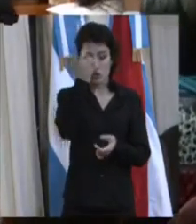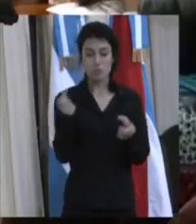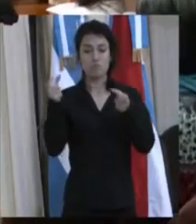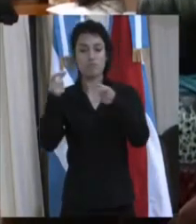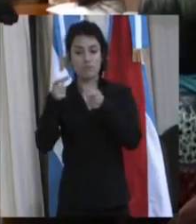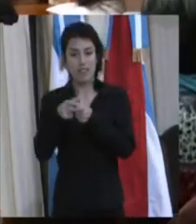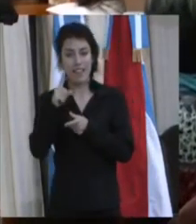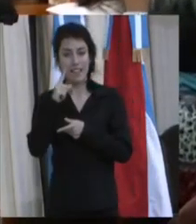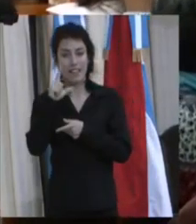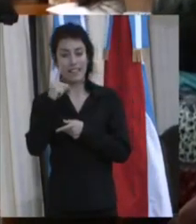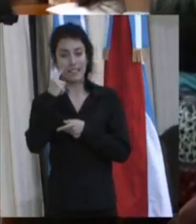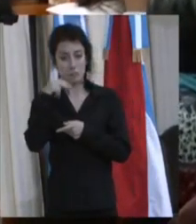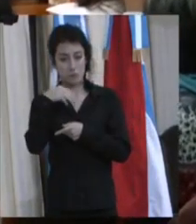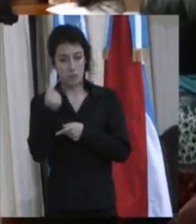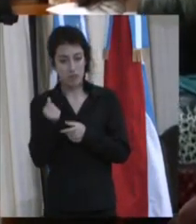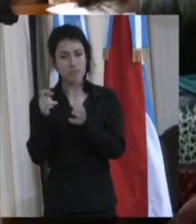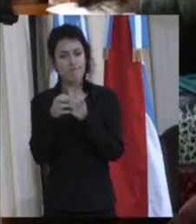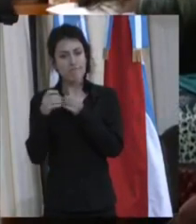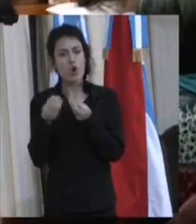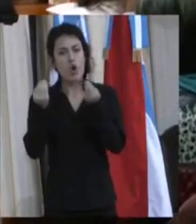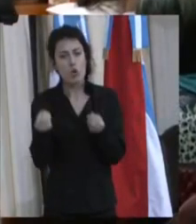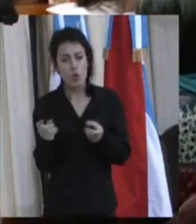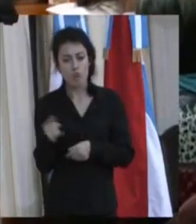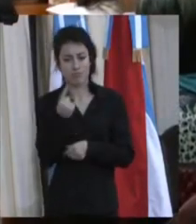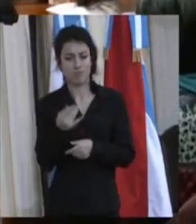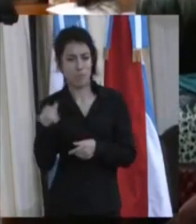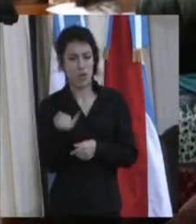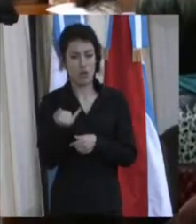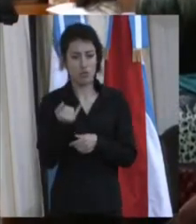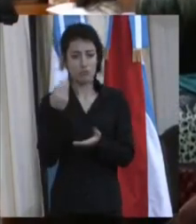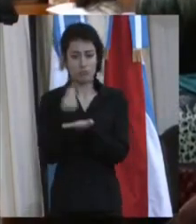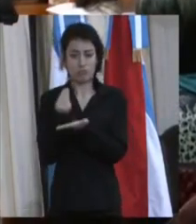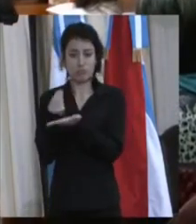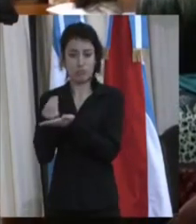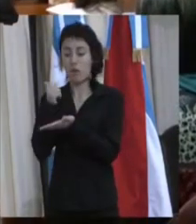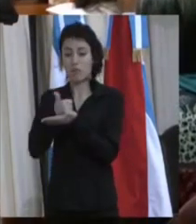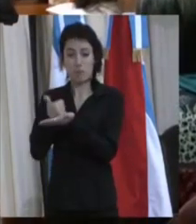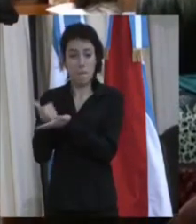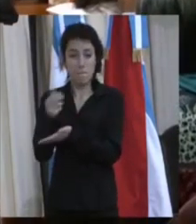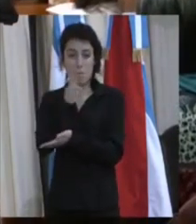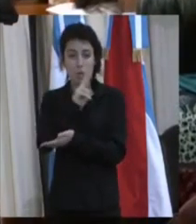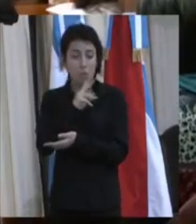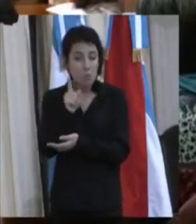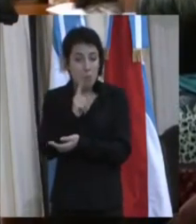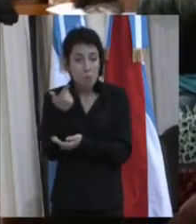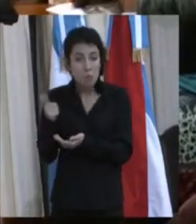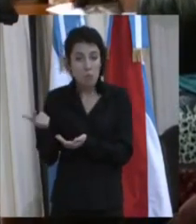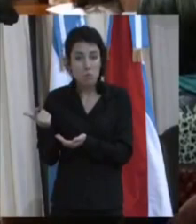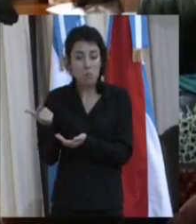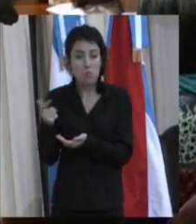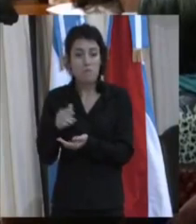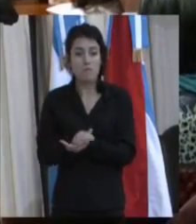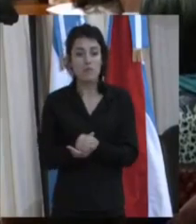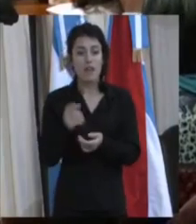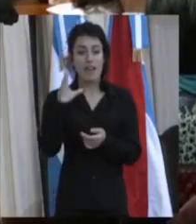Nuevamente discuten cómo tener mejores universidades y no participa ninguna mujer. 1913 viajan a una delegación a